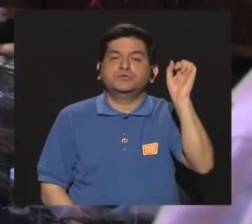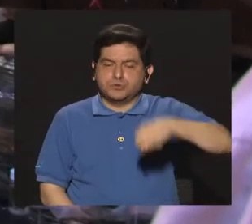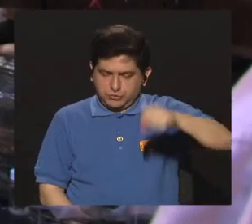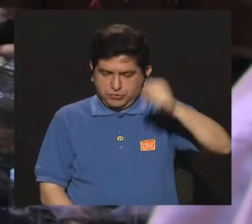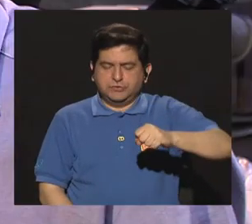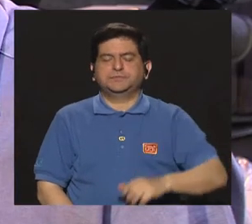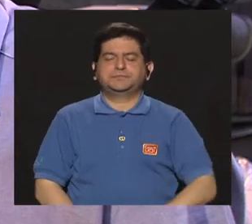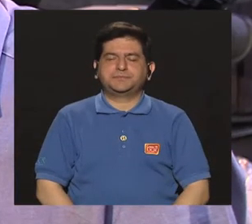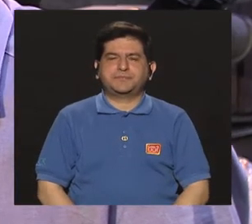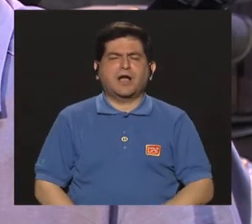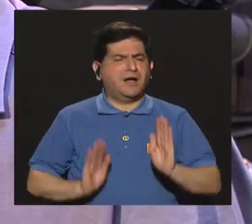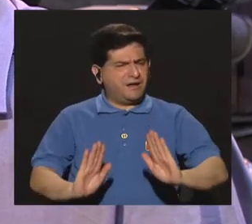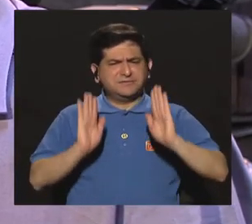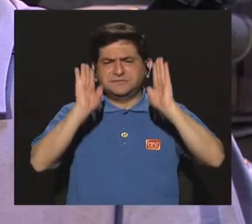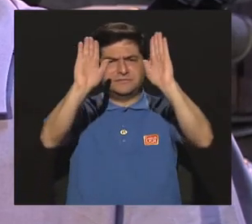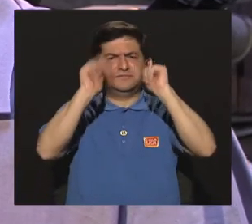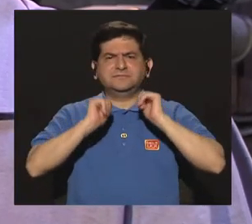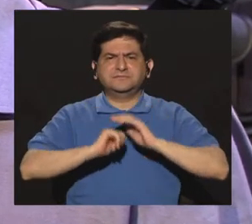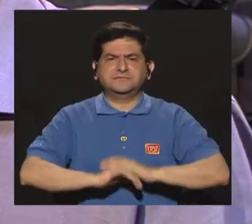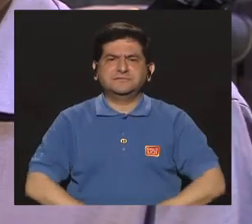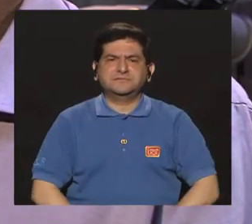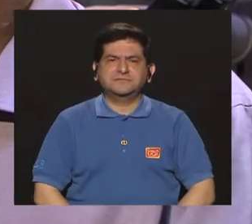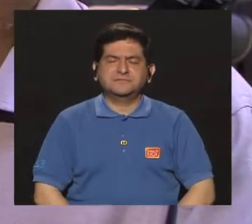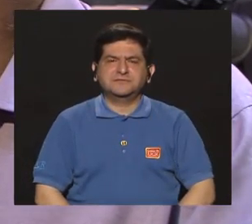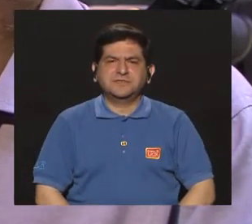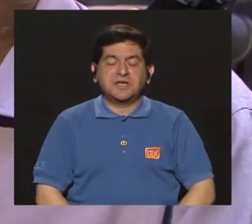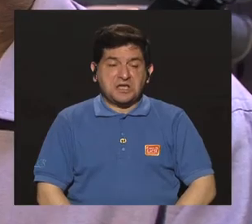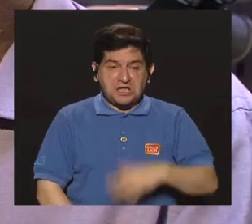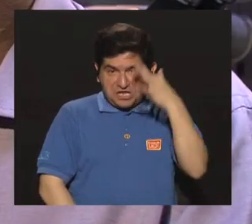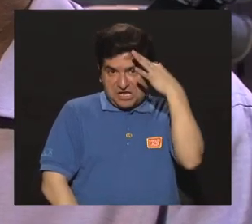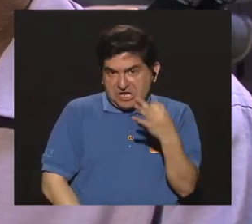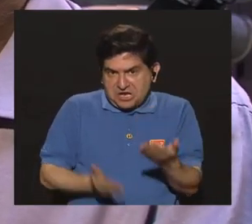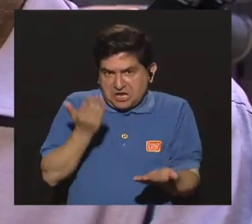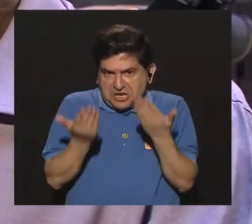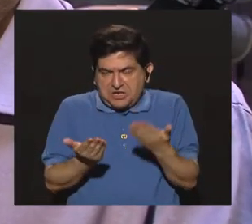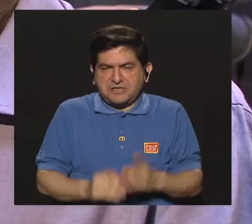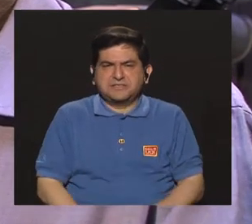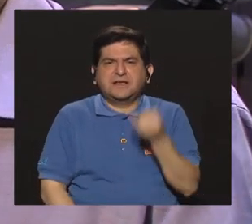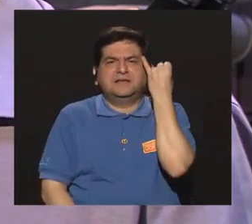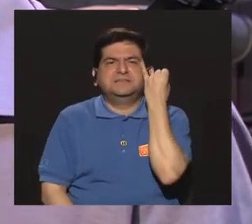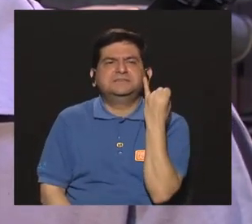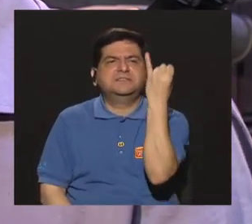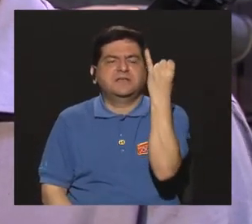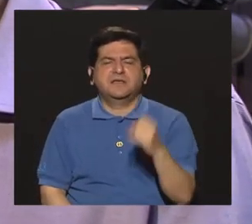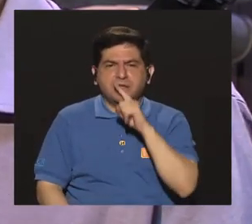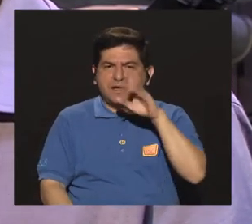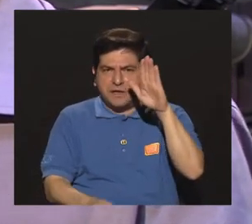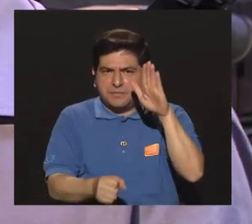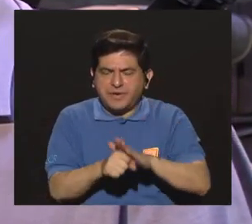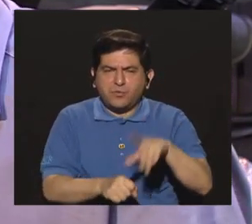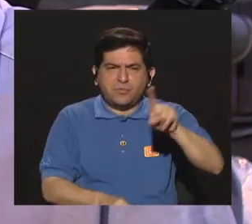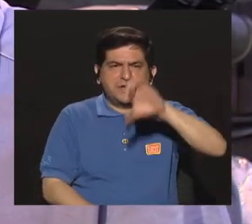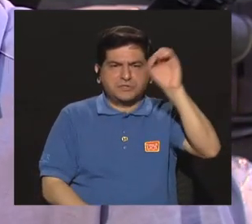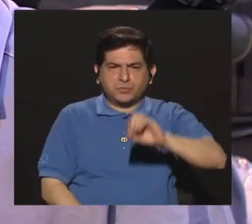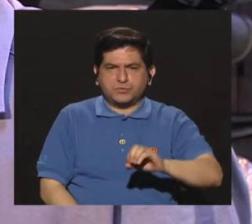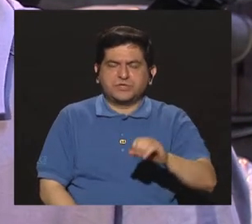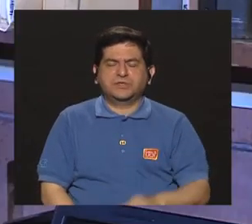ambos es excelente cuando cuando se espera o qué proyección tenemos como para completar el